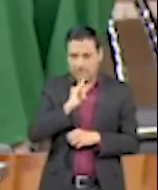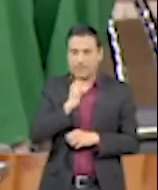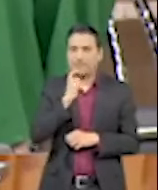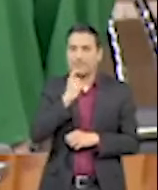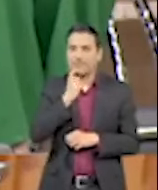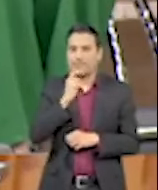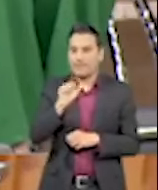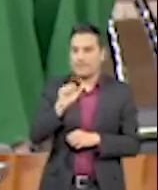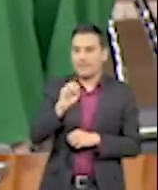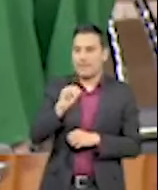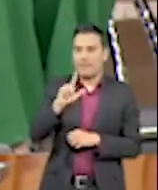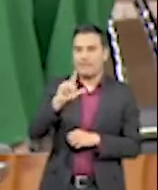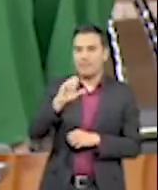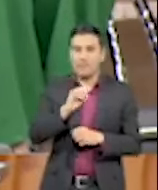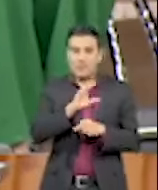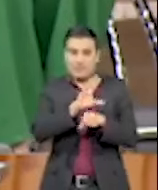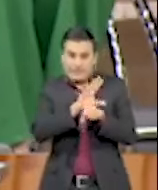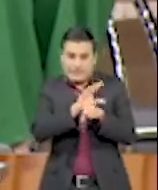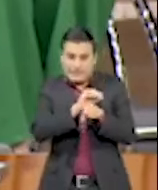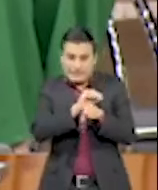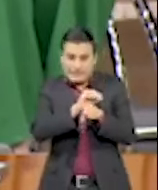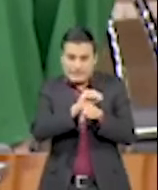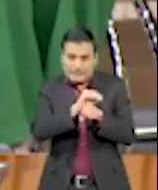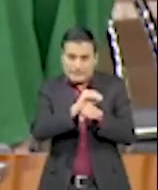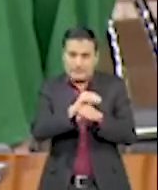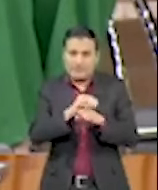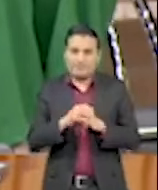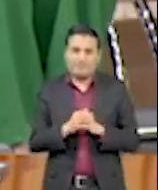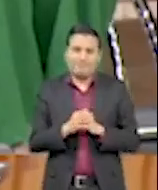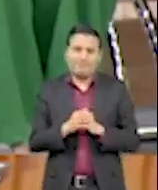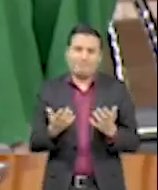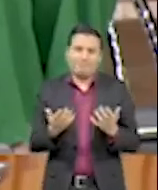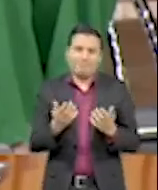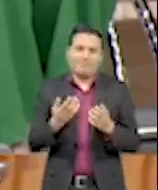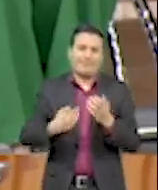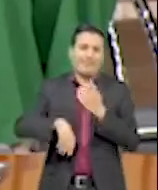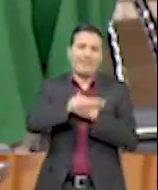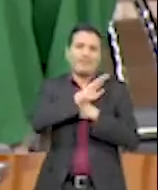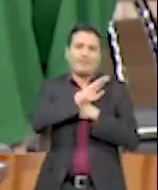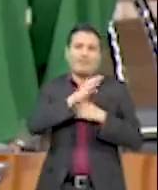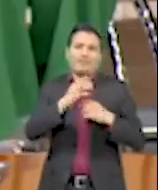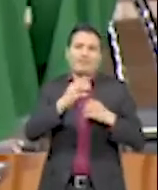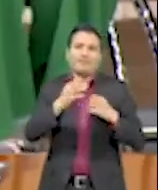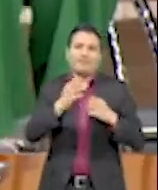Manuel para debatir, porque es un títere.